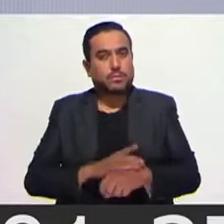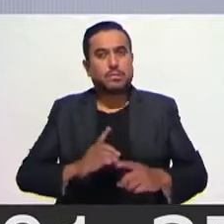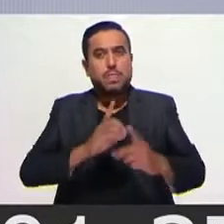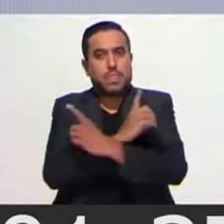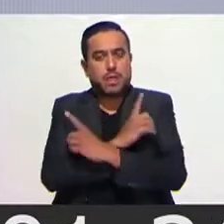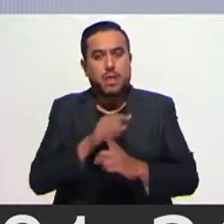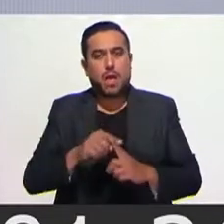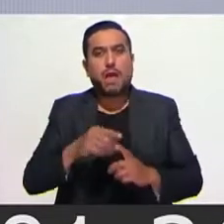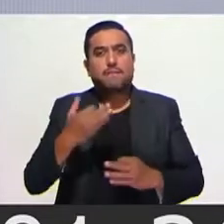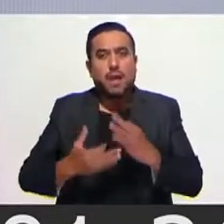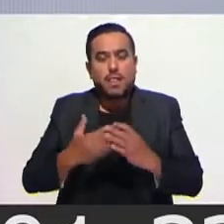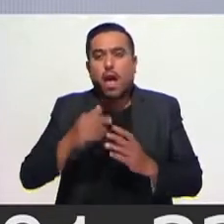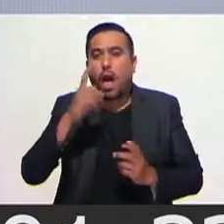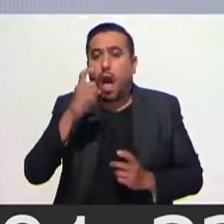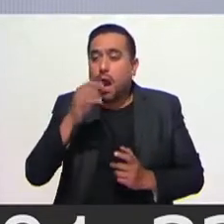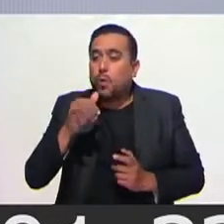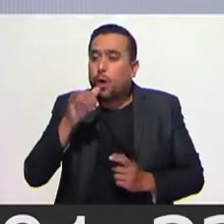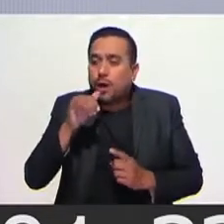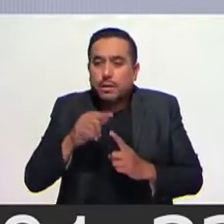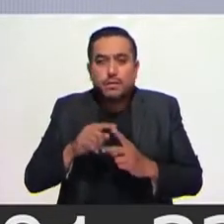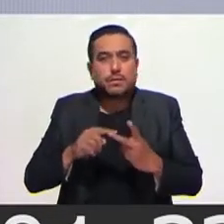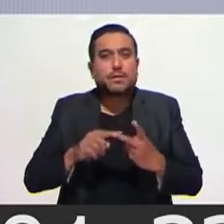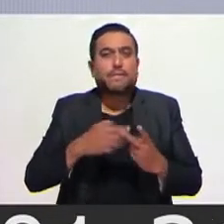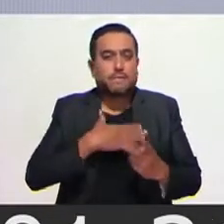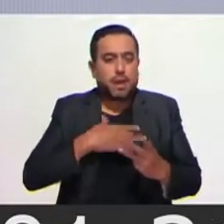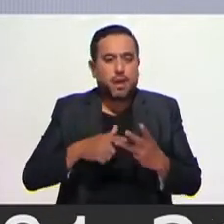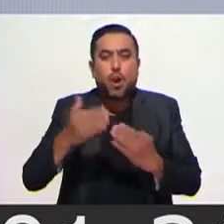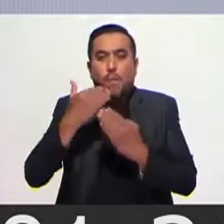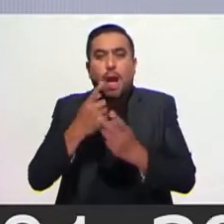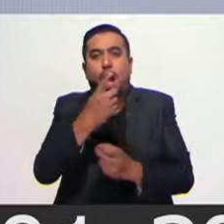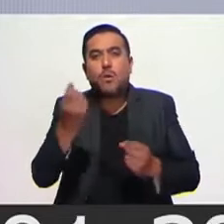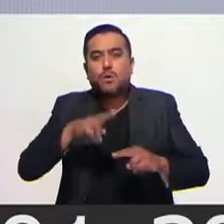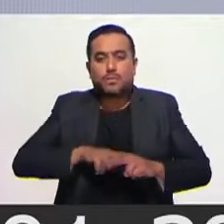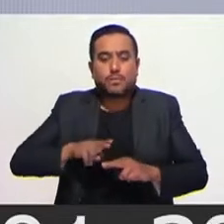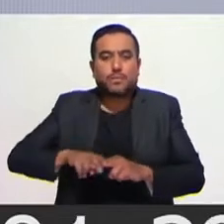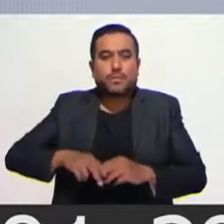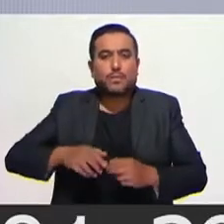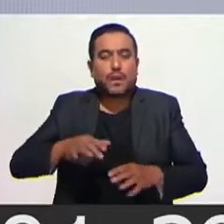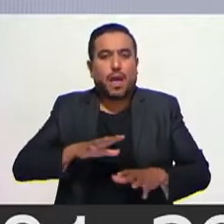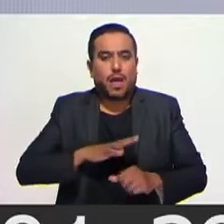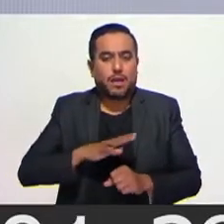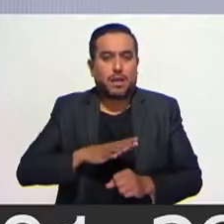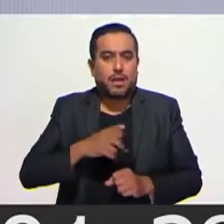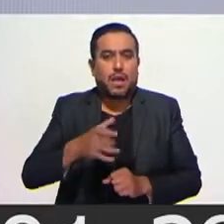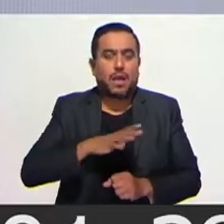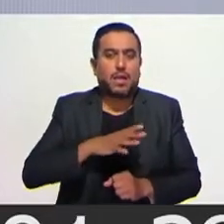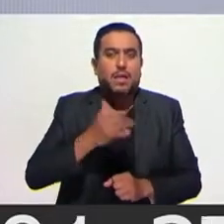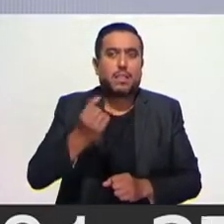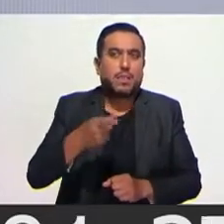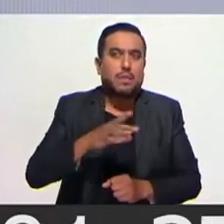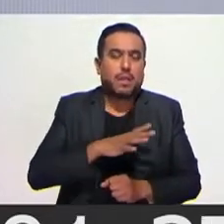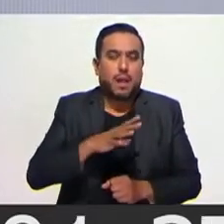hoy carecen de bebederos, de baños y comederos. Comen en el suelo. Los jóvenes que estudian nos han